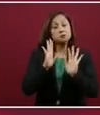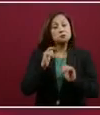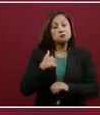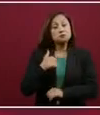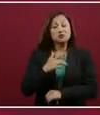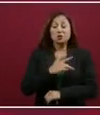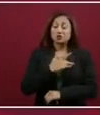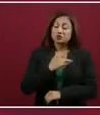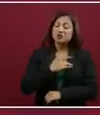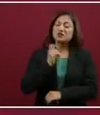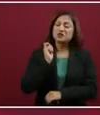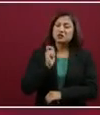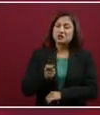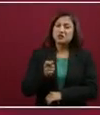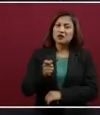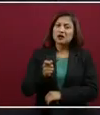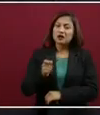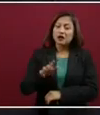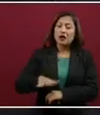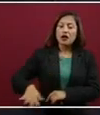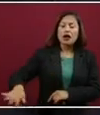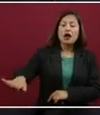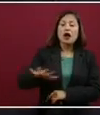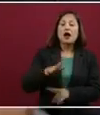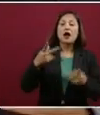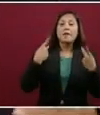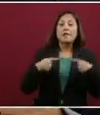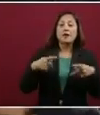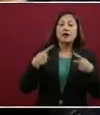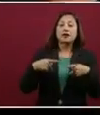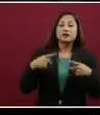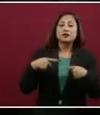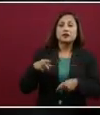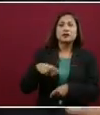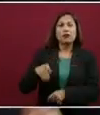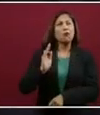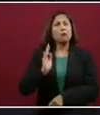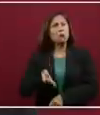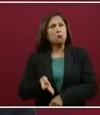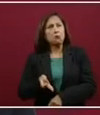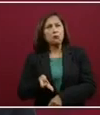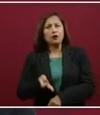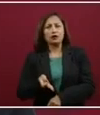gente no aprobaría el que se vendan